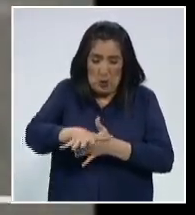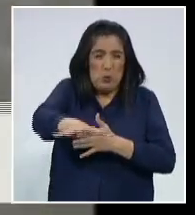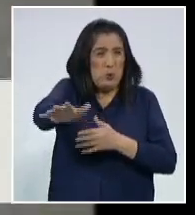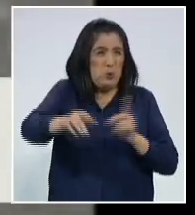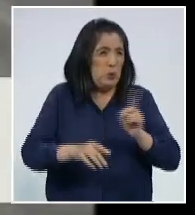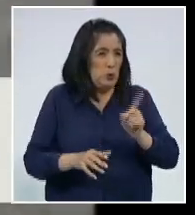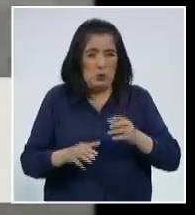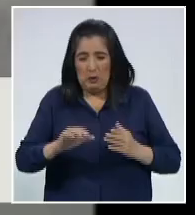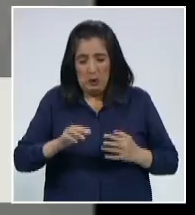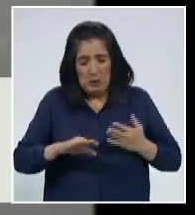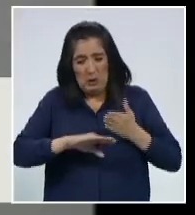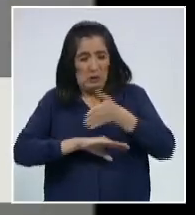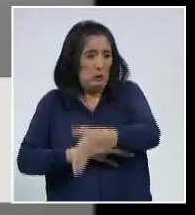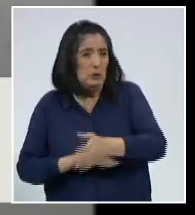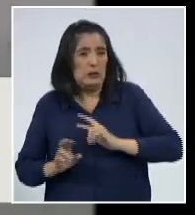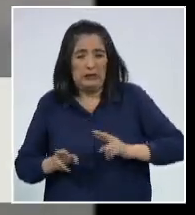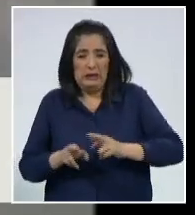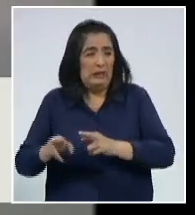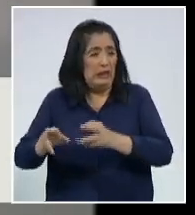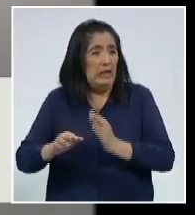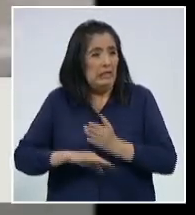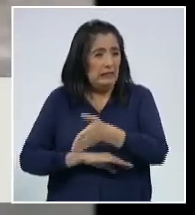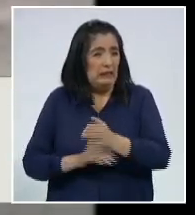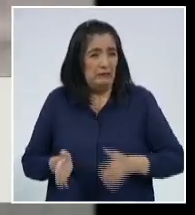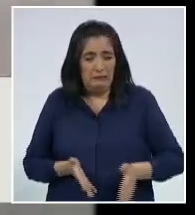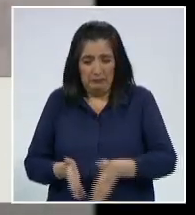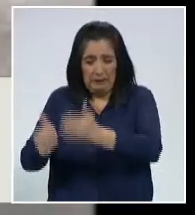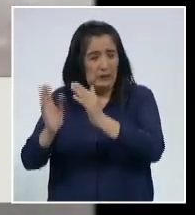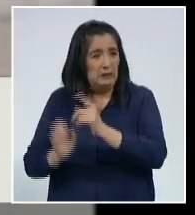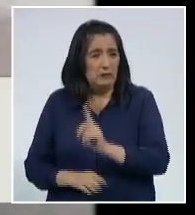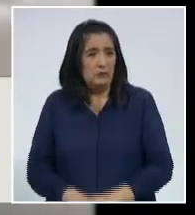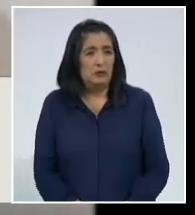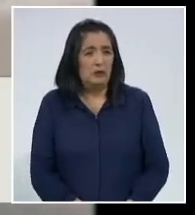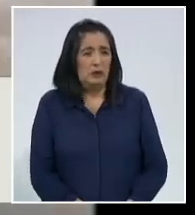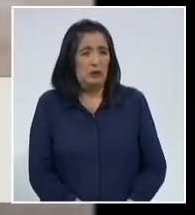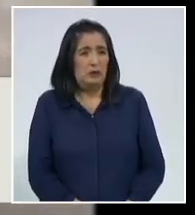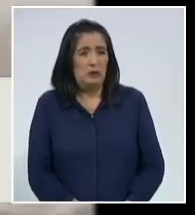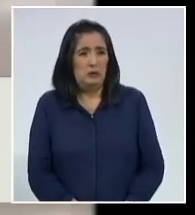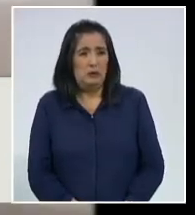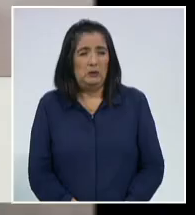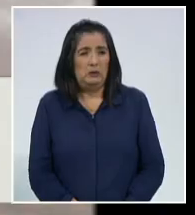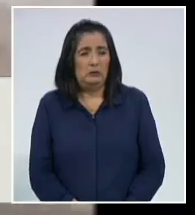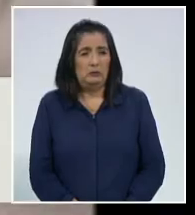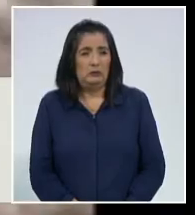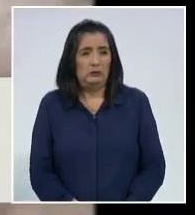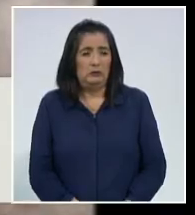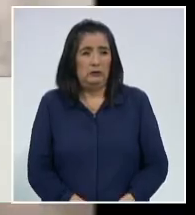el paso vehicular regular en la ruta hacia Quillabamba. ¡Ay, este señor Vargas! ¡Y el